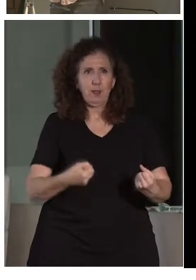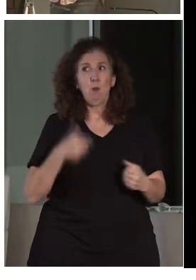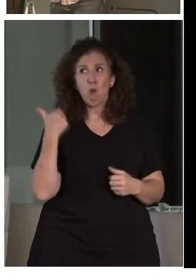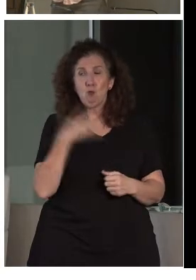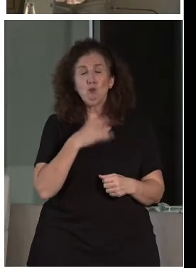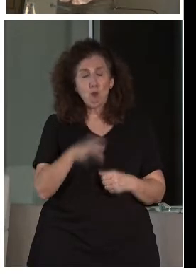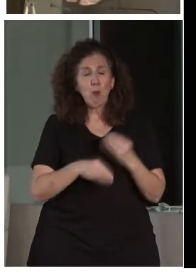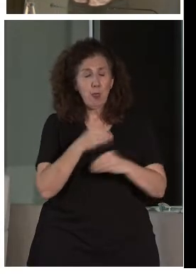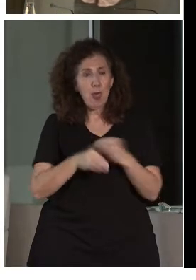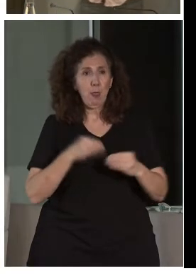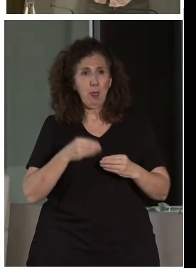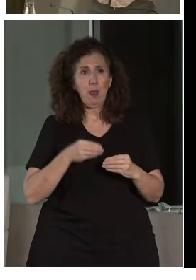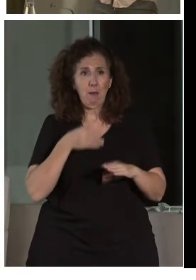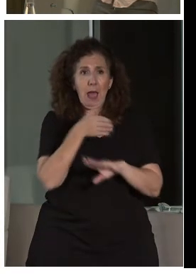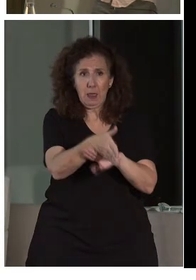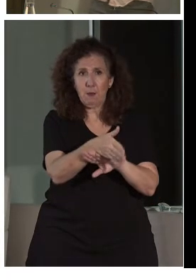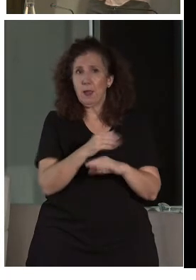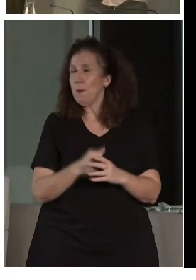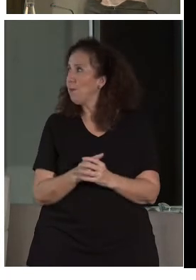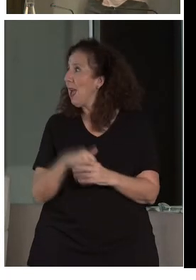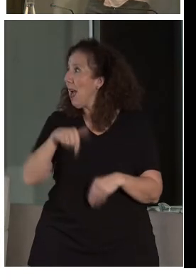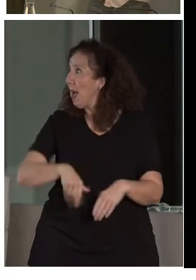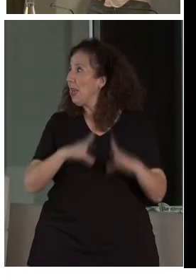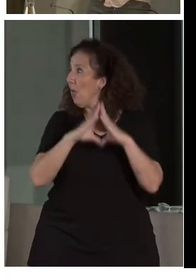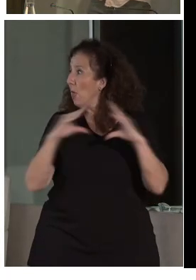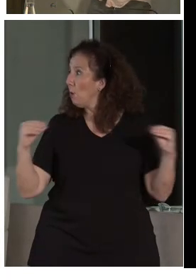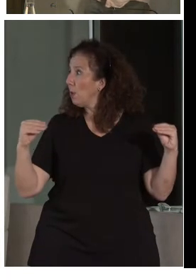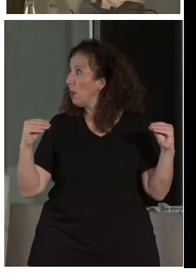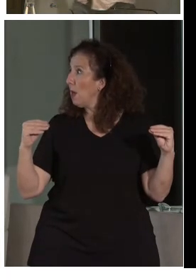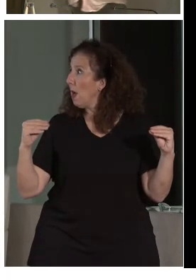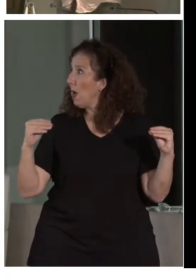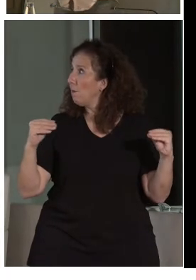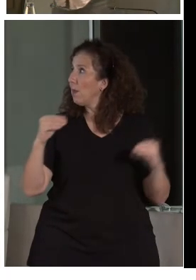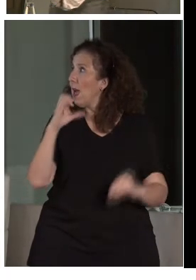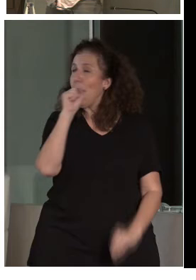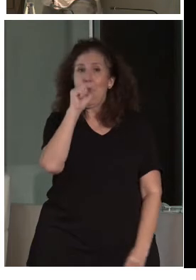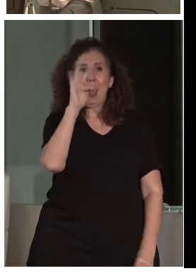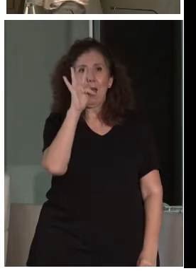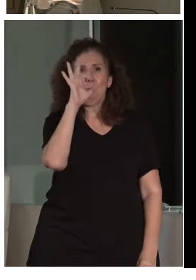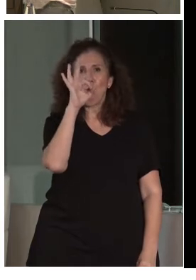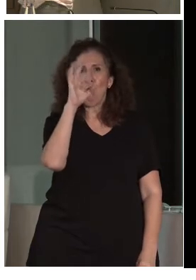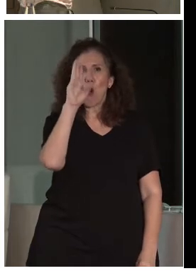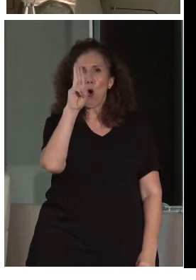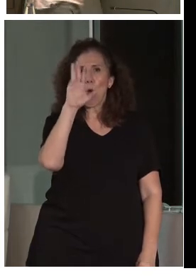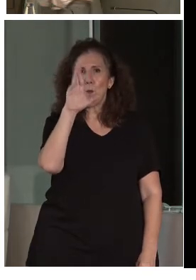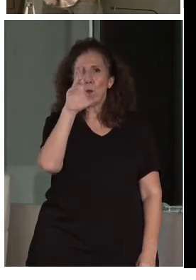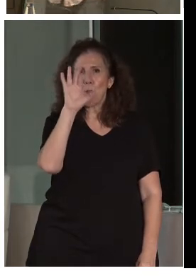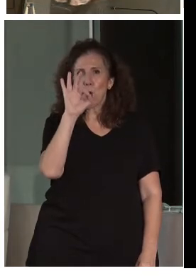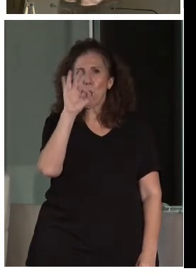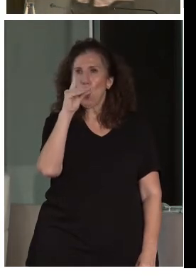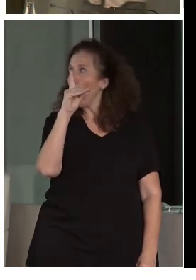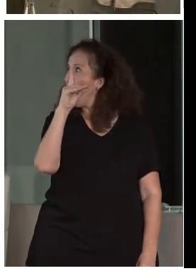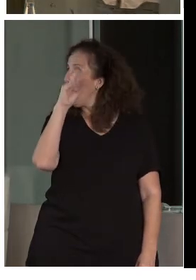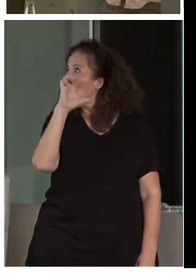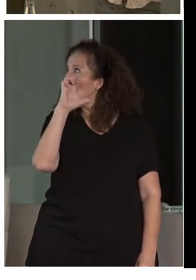Aquí en Andalucía, bueno, pues fijaros, a Foprodei, buen nombrecito, desde un paseo por el campo a la cima